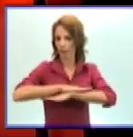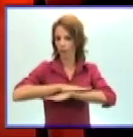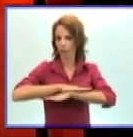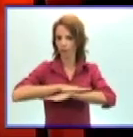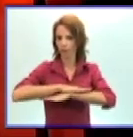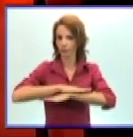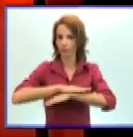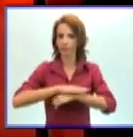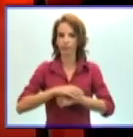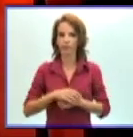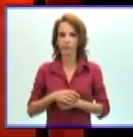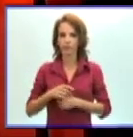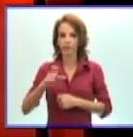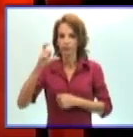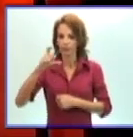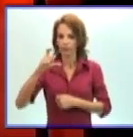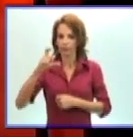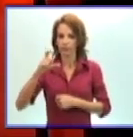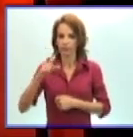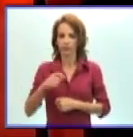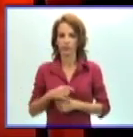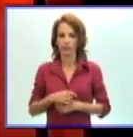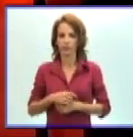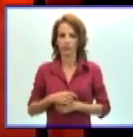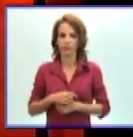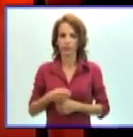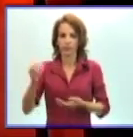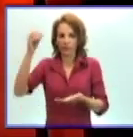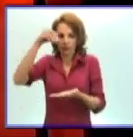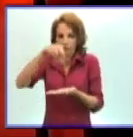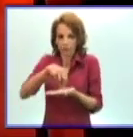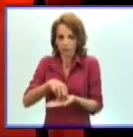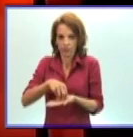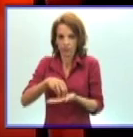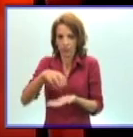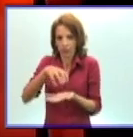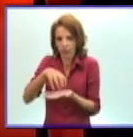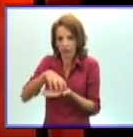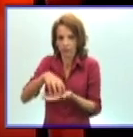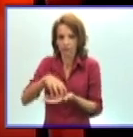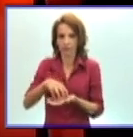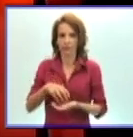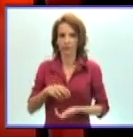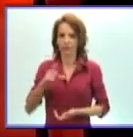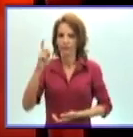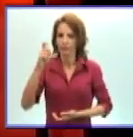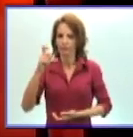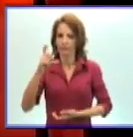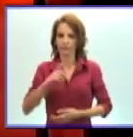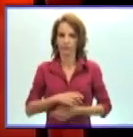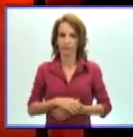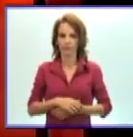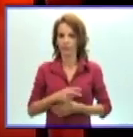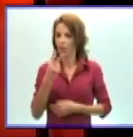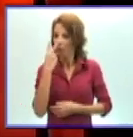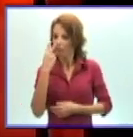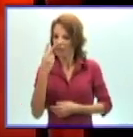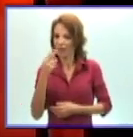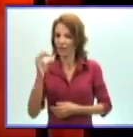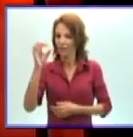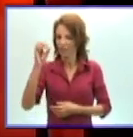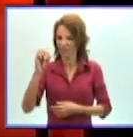momento justo y cuando llegamos al lugar, volverlo a accionar. Mirar si estaba en cero correctamente,